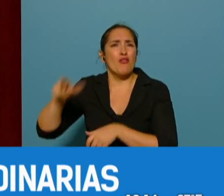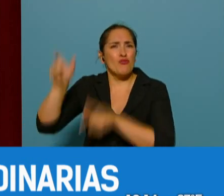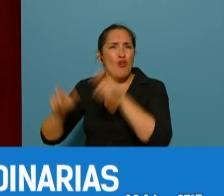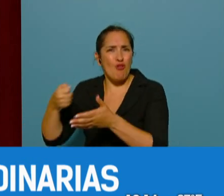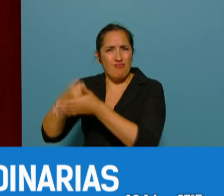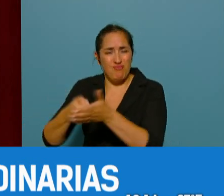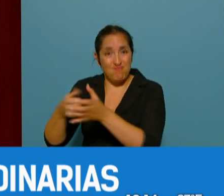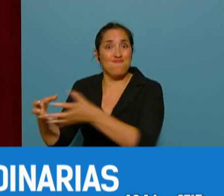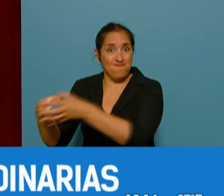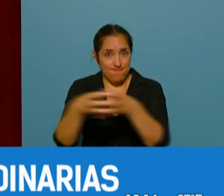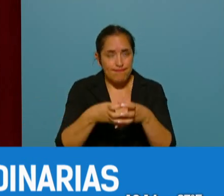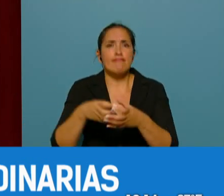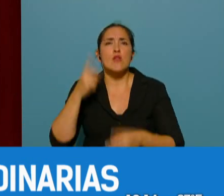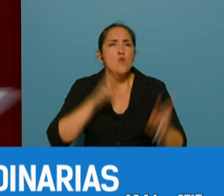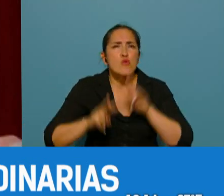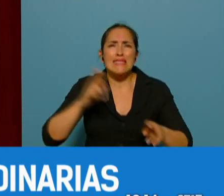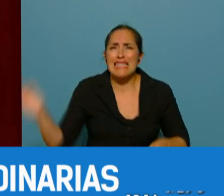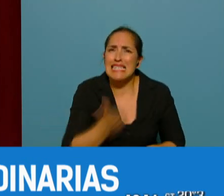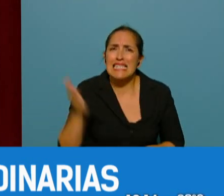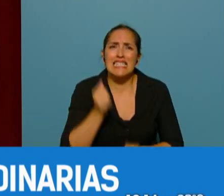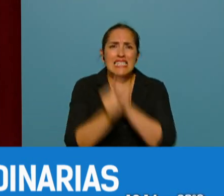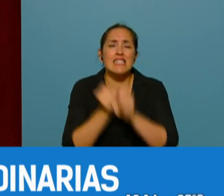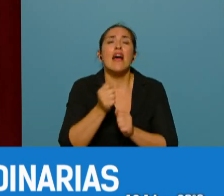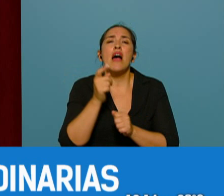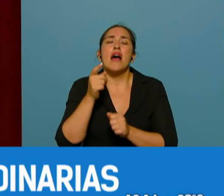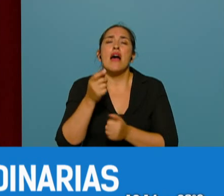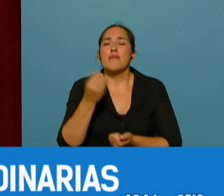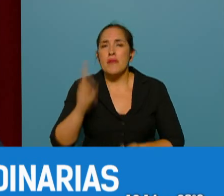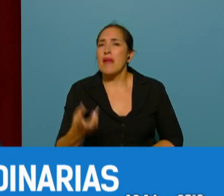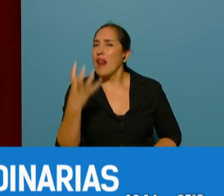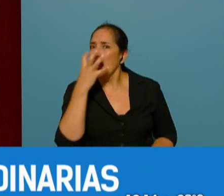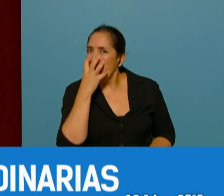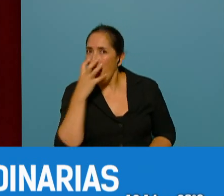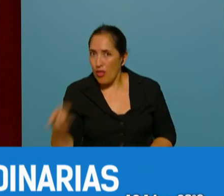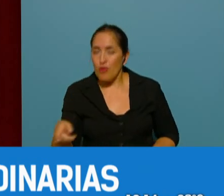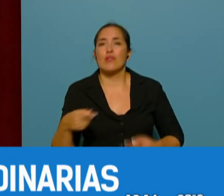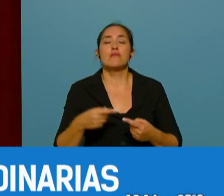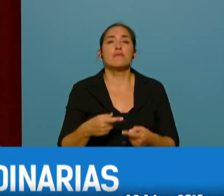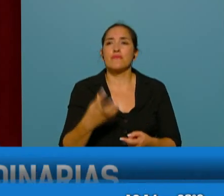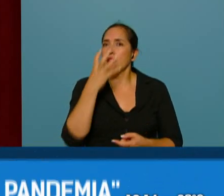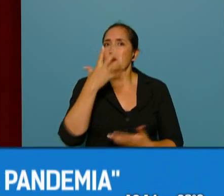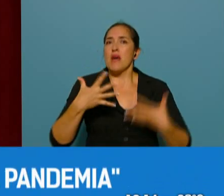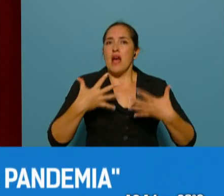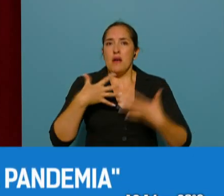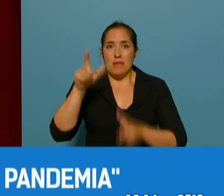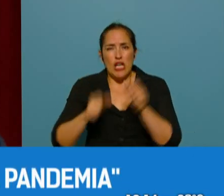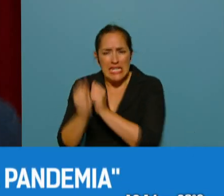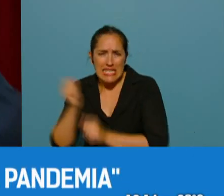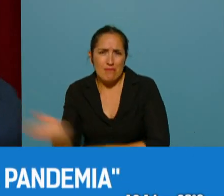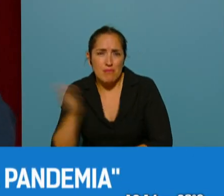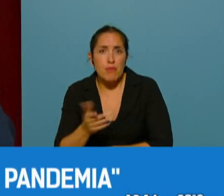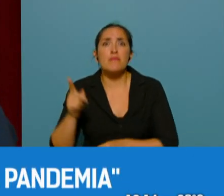y para impulsar la producción argentina de 3.300 respiradores. Nuestros científicos se unieron en